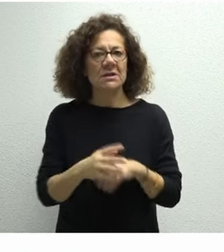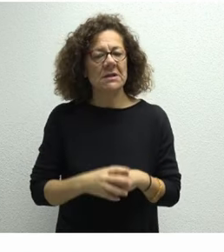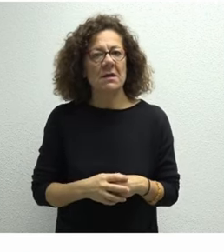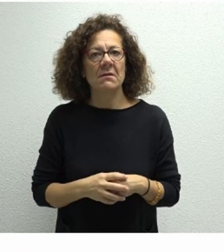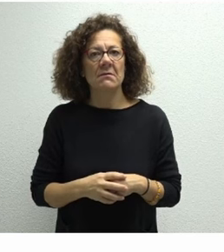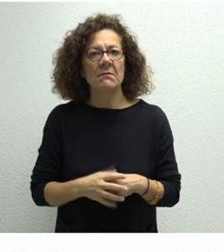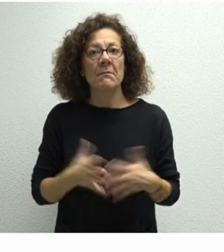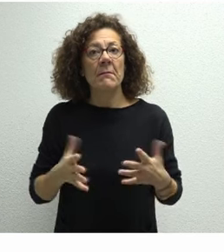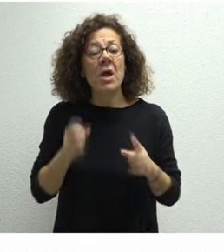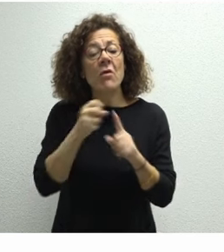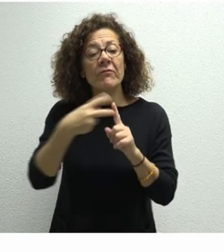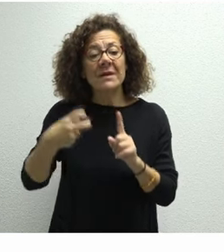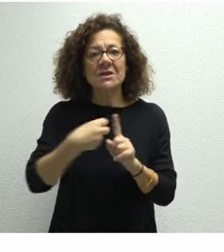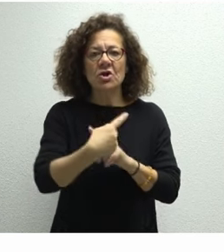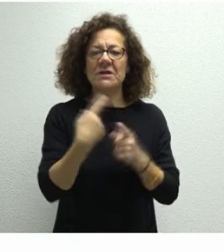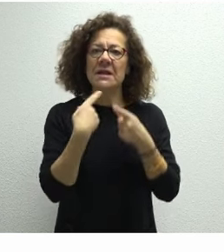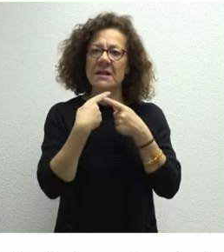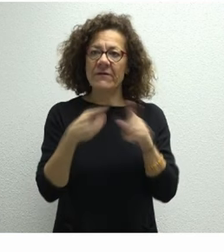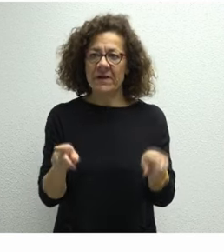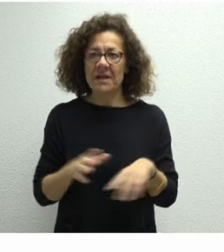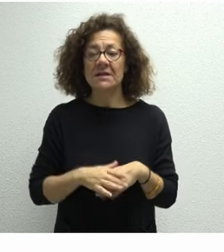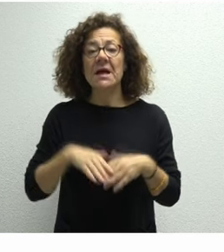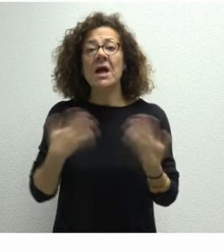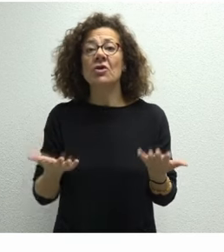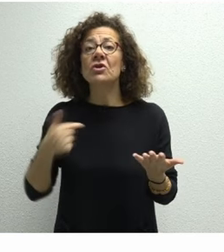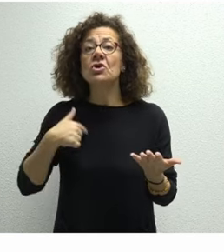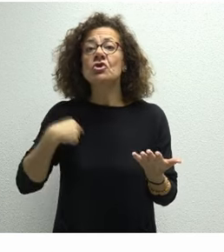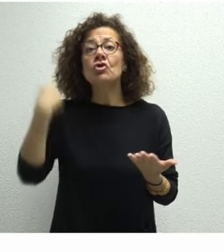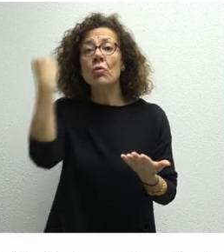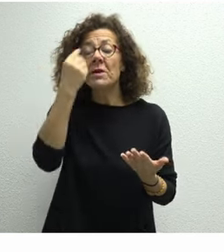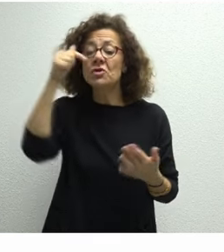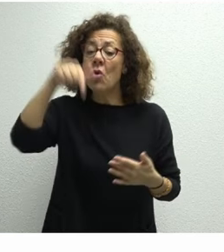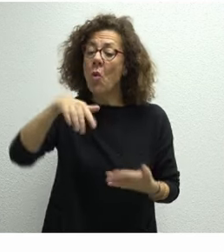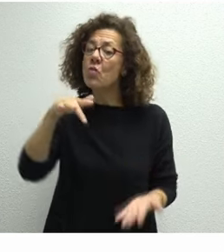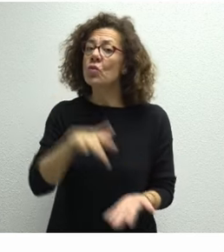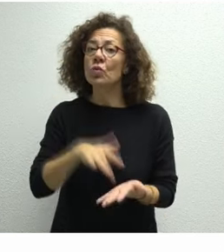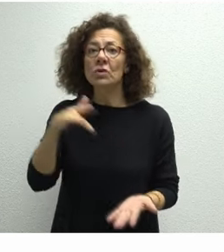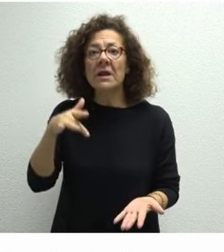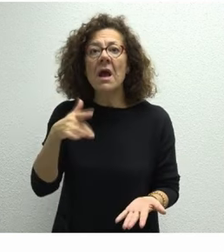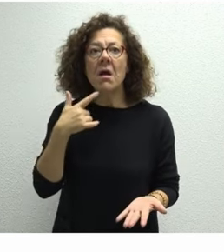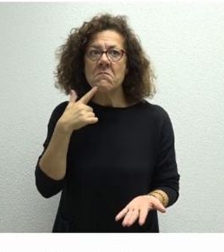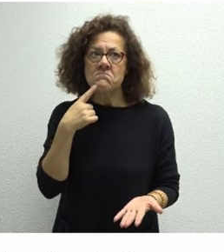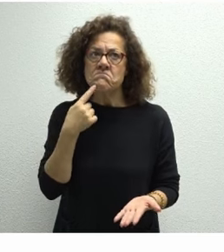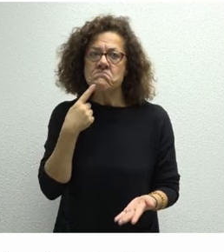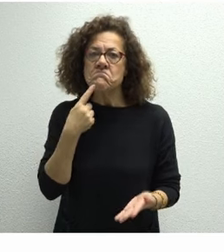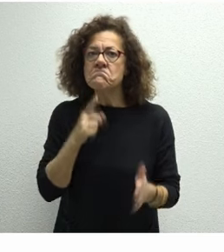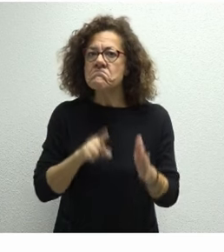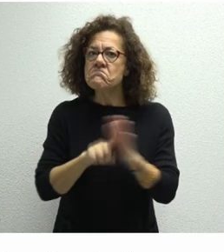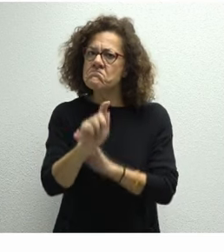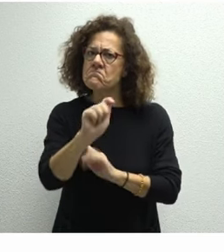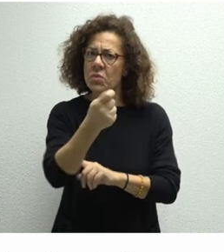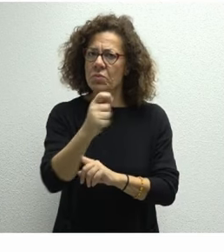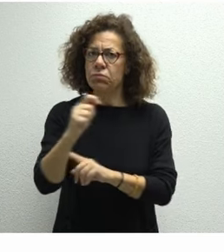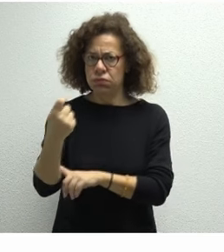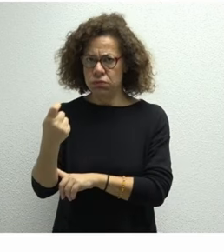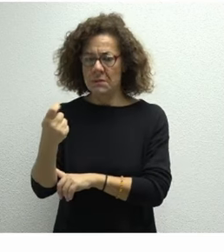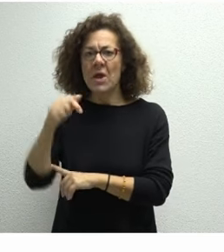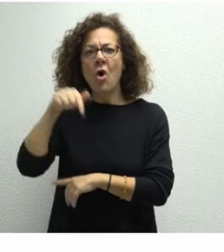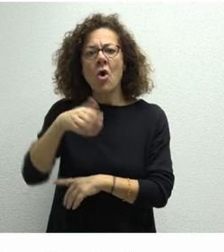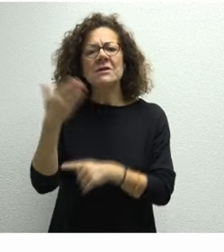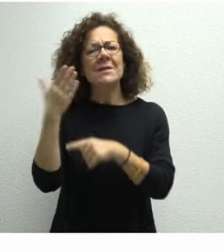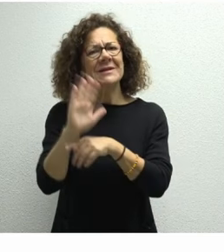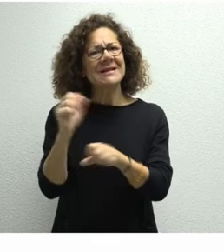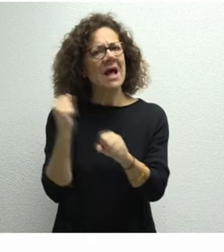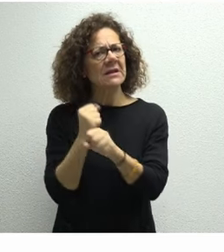distintas miradas por tanto yo creo que hoy es un día eh de frutos hoy se presenta un trabajo de